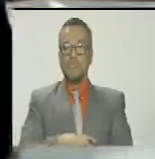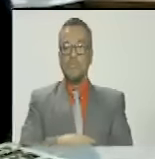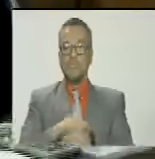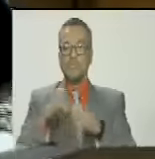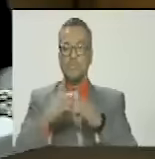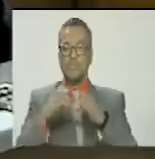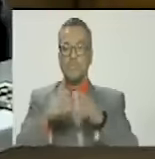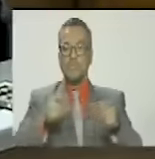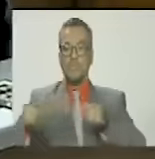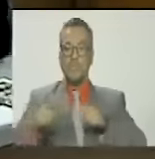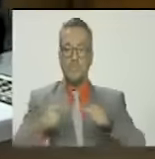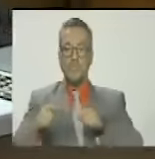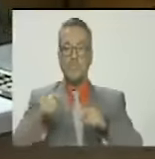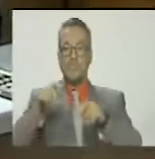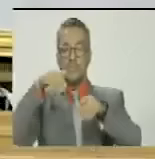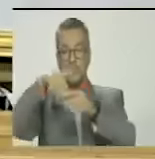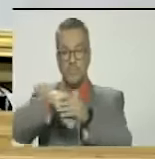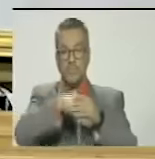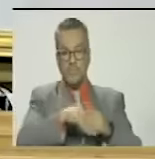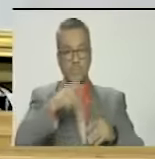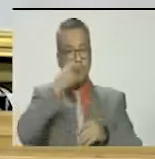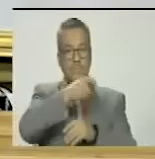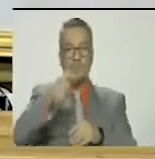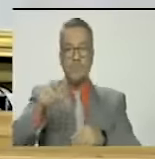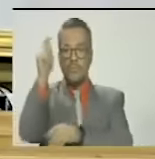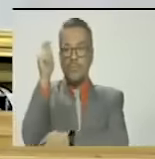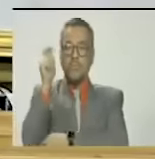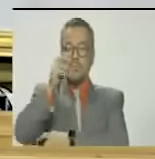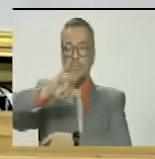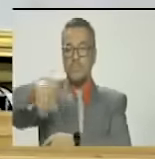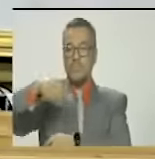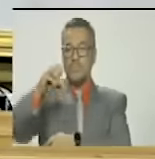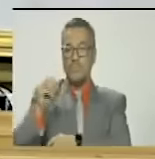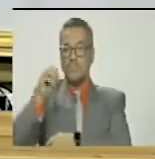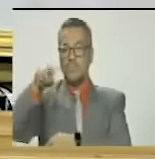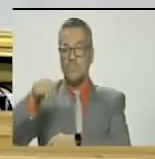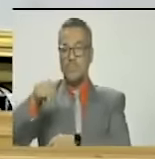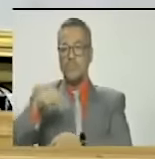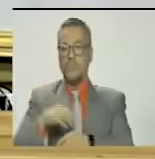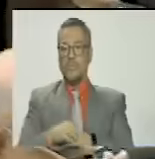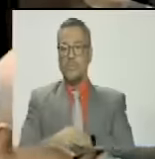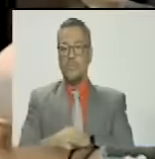Al partido Movimiento Electoral del Pueblo, en nombre del diputado Gilberto Jiménez.